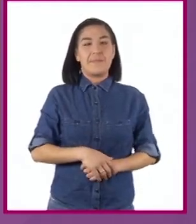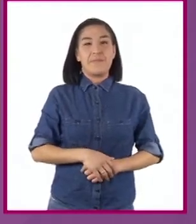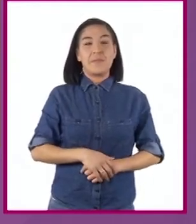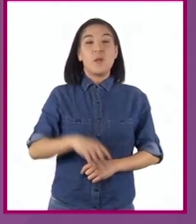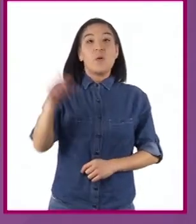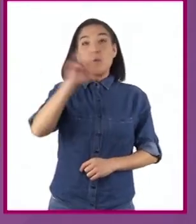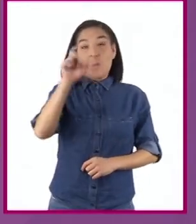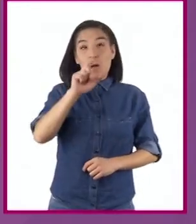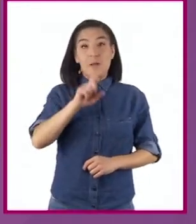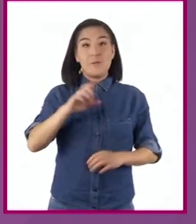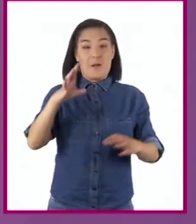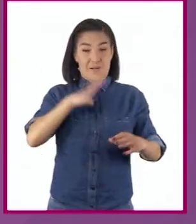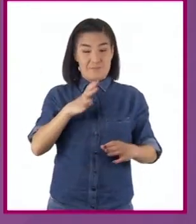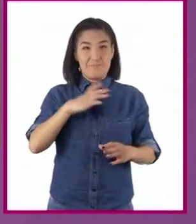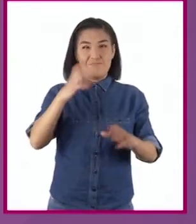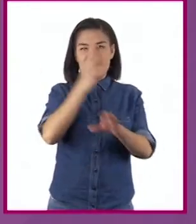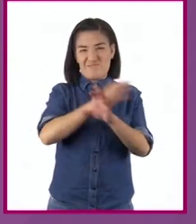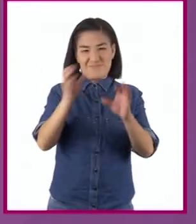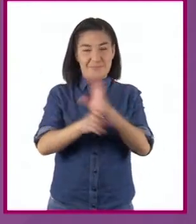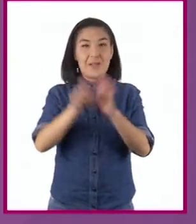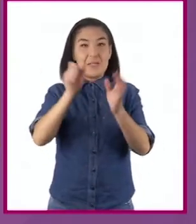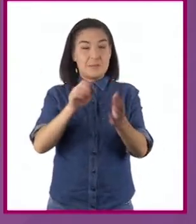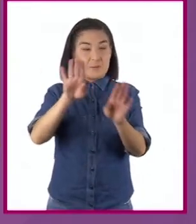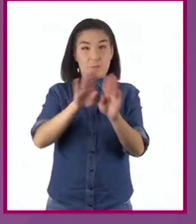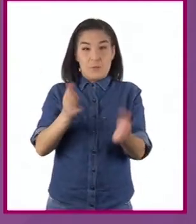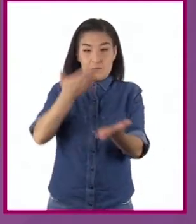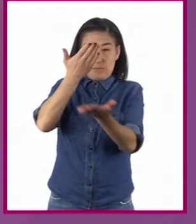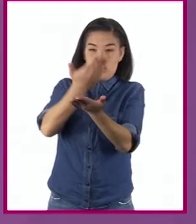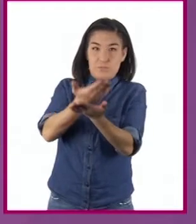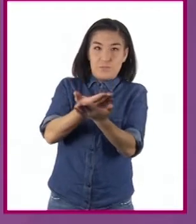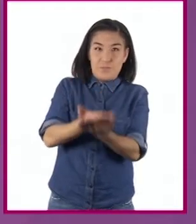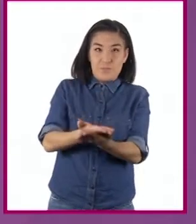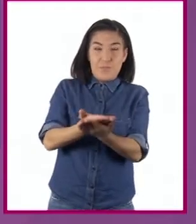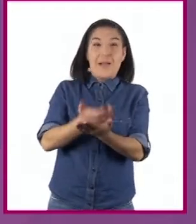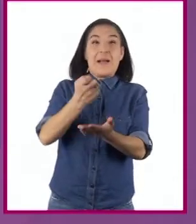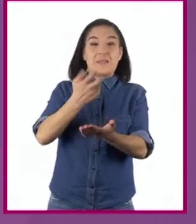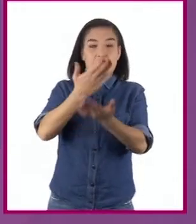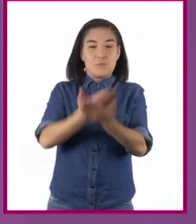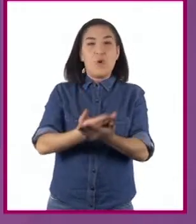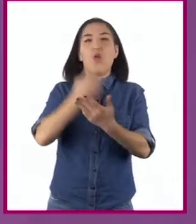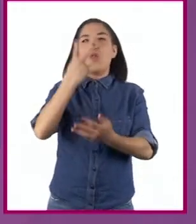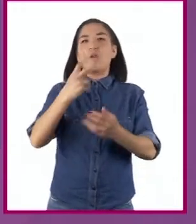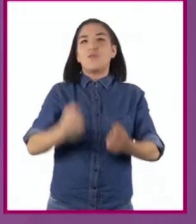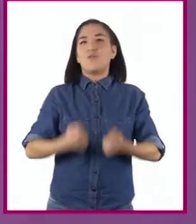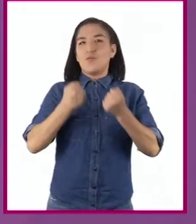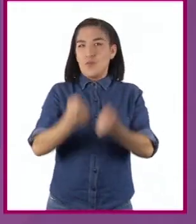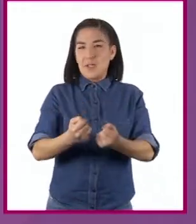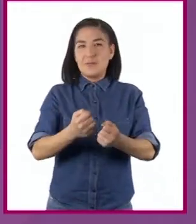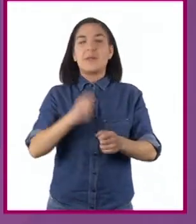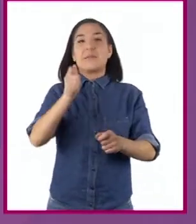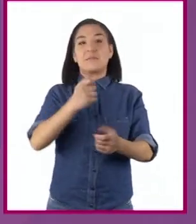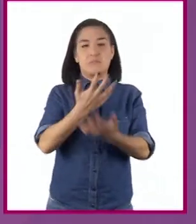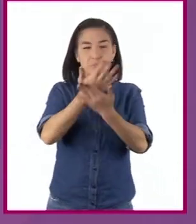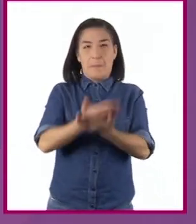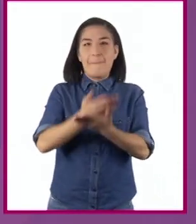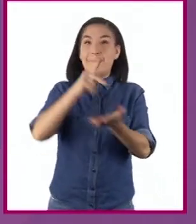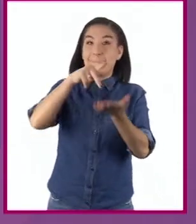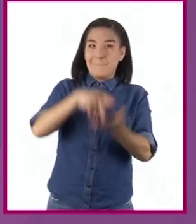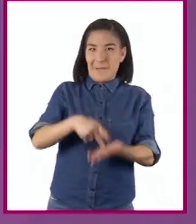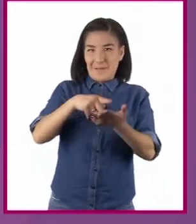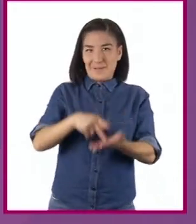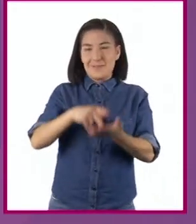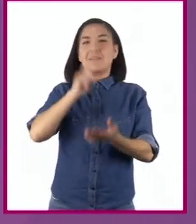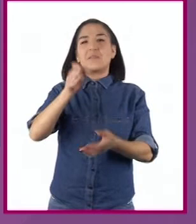Cuando un cuerpo está apoyado en una superficie, se identifican dos fuerzas. Un tipo de fuerza es el peso, el cual